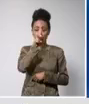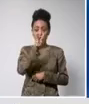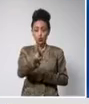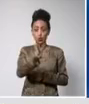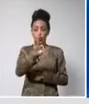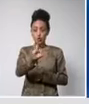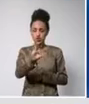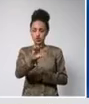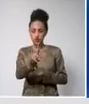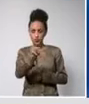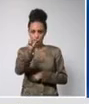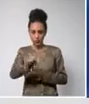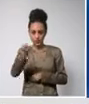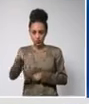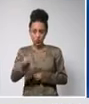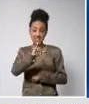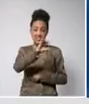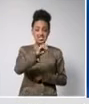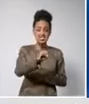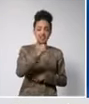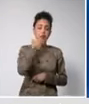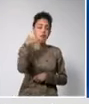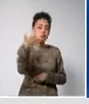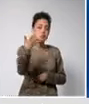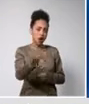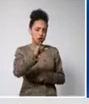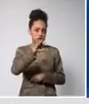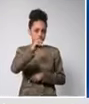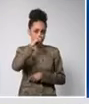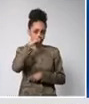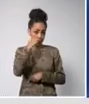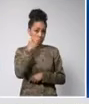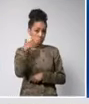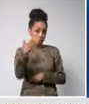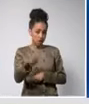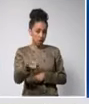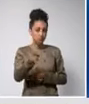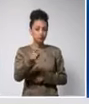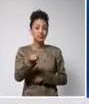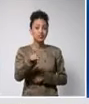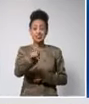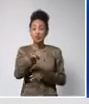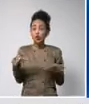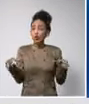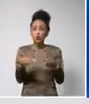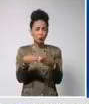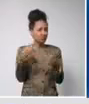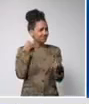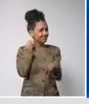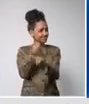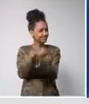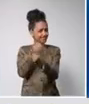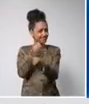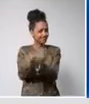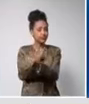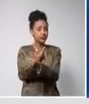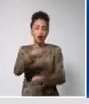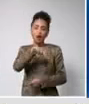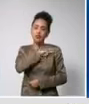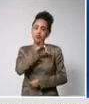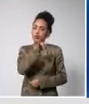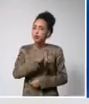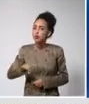281, y de 60 y más, grupo de extremado riesgo, pues ayer también una